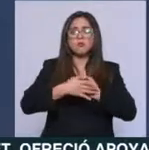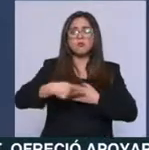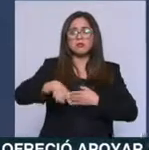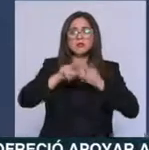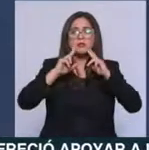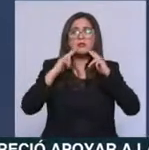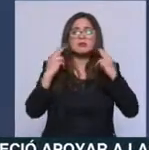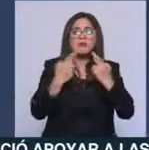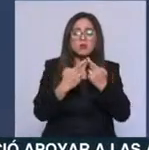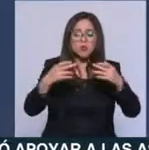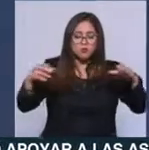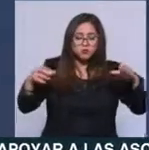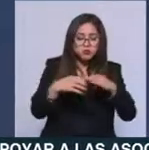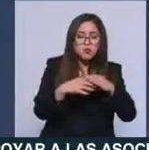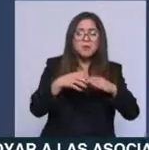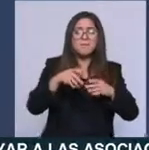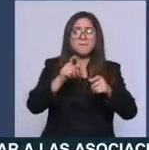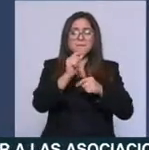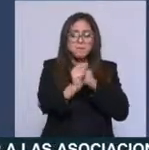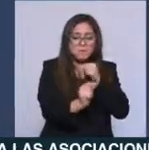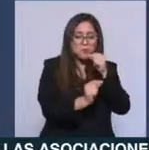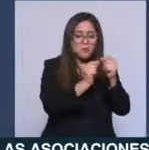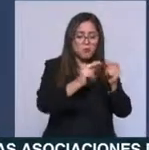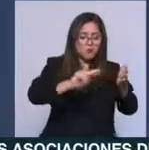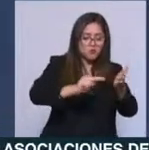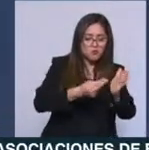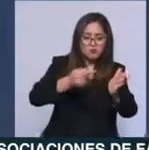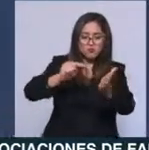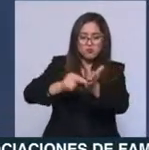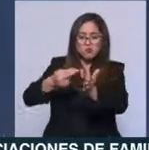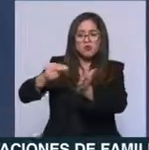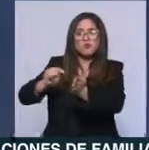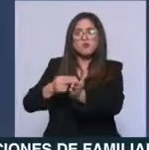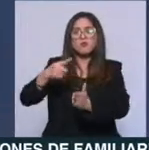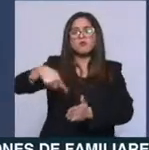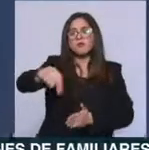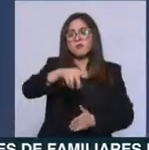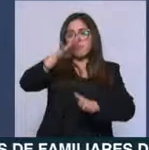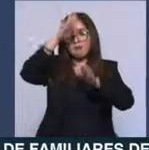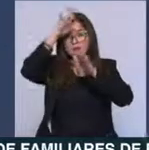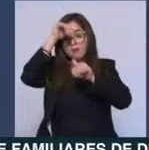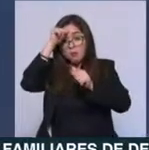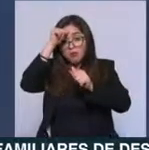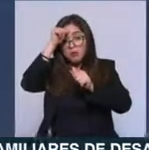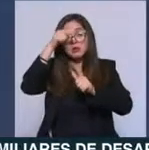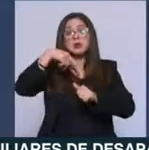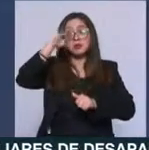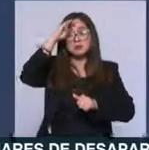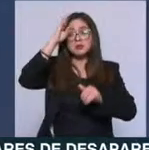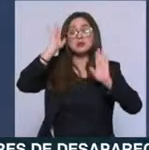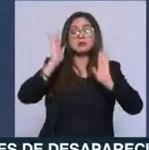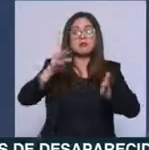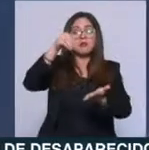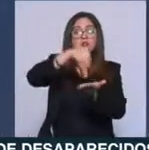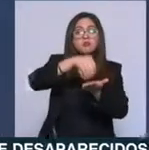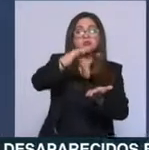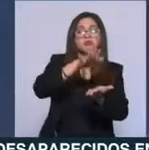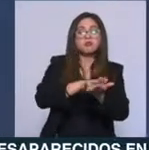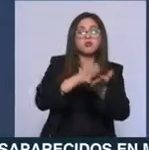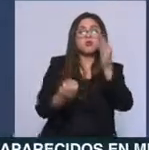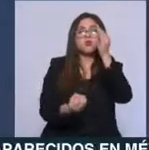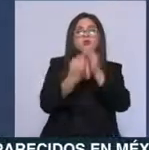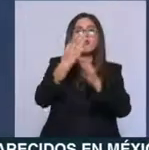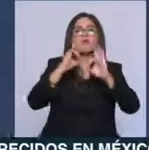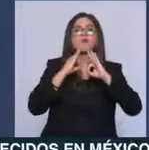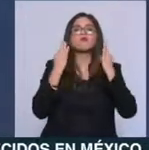de los macroconvenios que se están firmando, se establecerán, eso es lo que uno quisiera, nuevas políticas públicas en torno